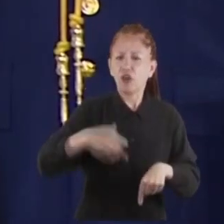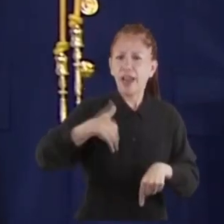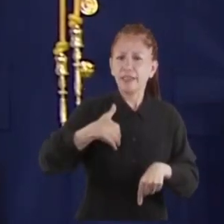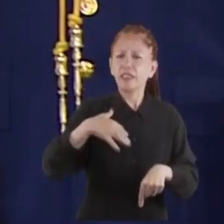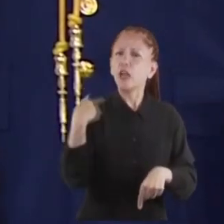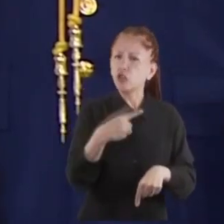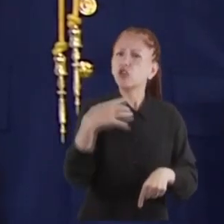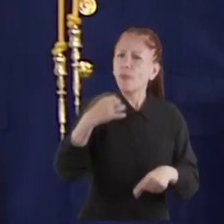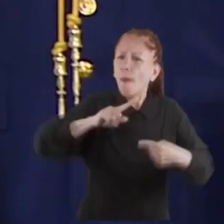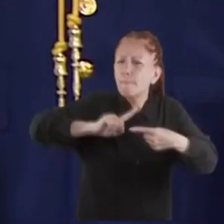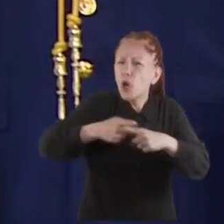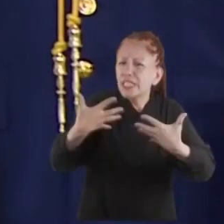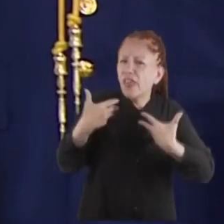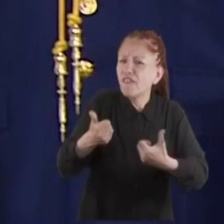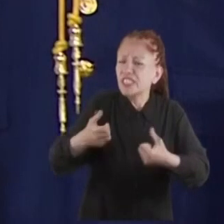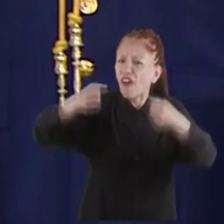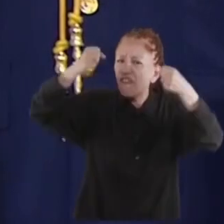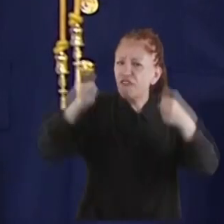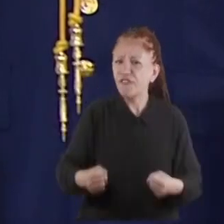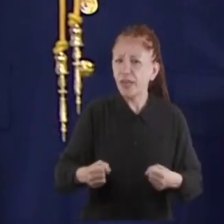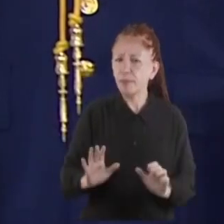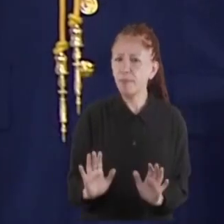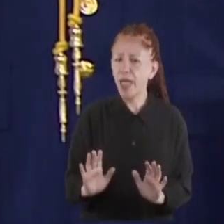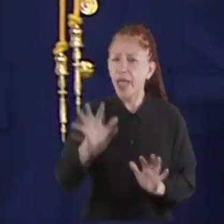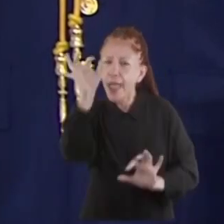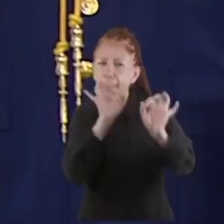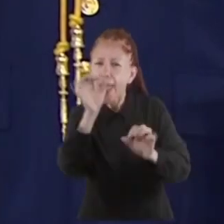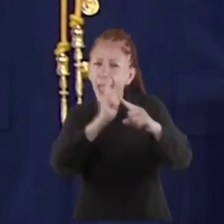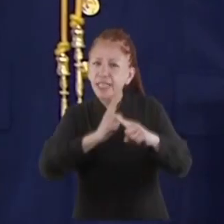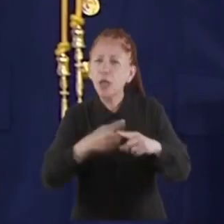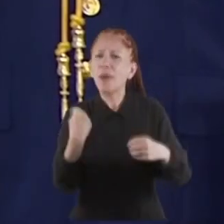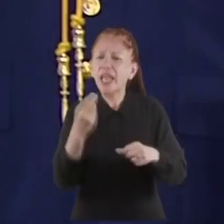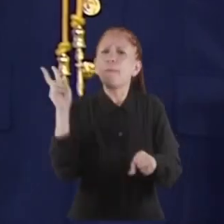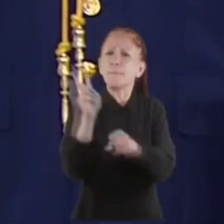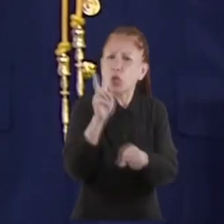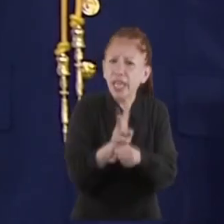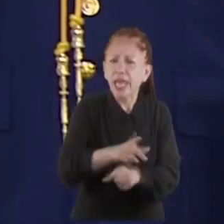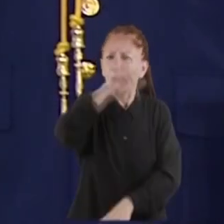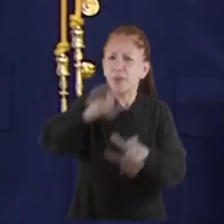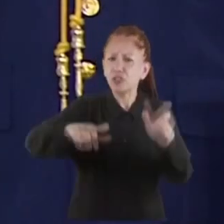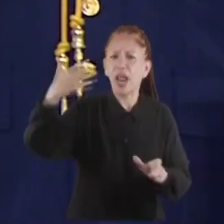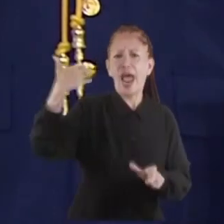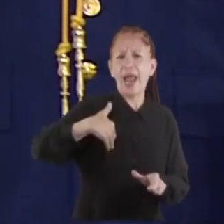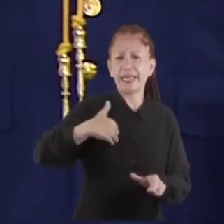firme y estratégica para proteger al conjunto de argentinos y